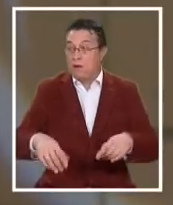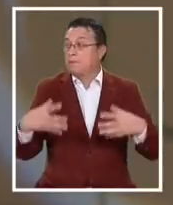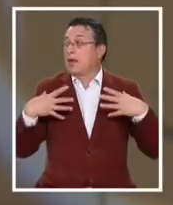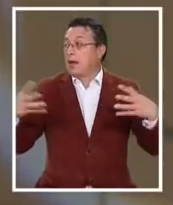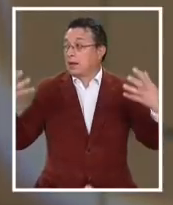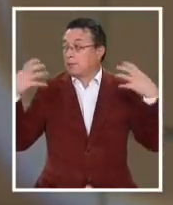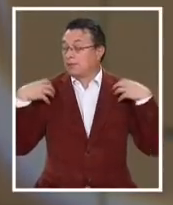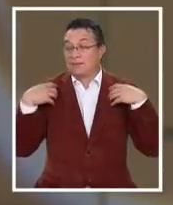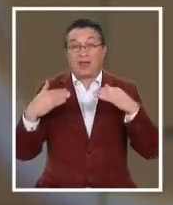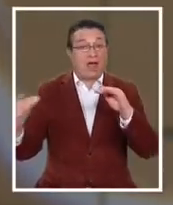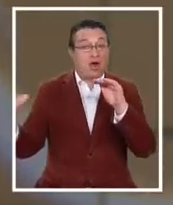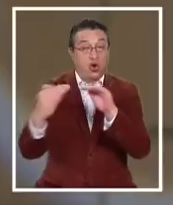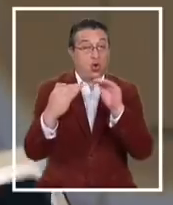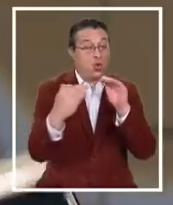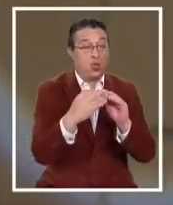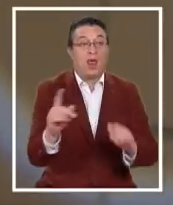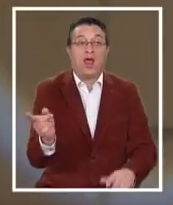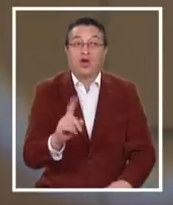responsabilidades no son equivalentes.